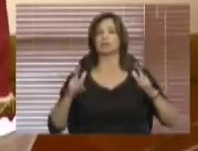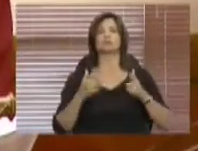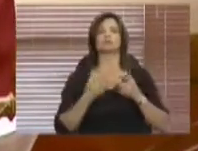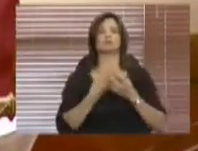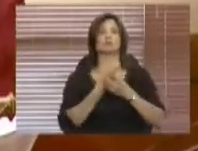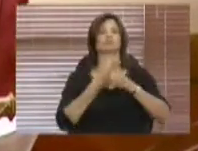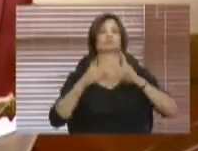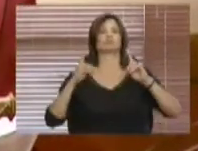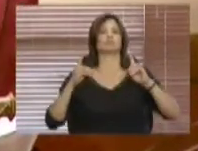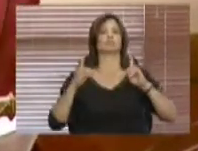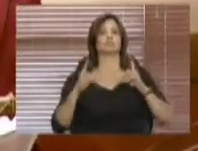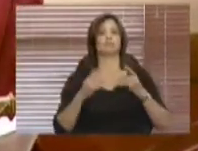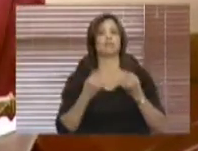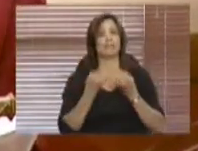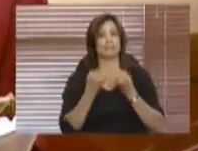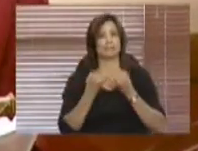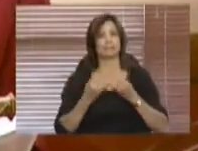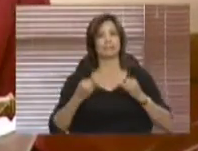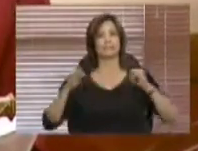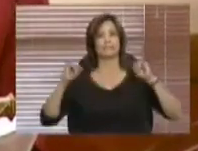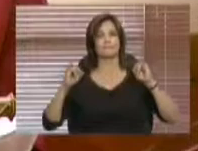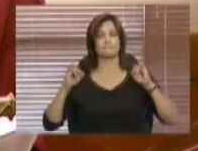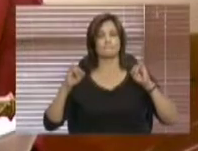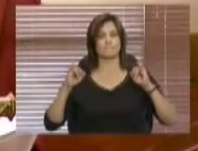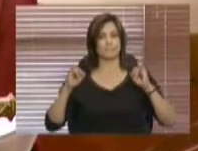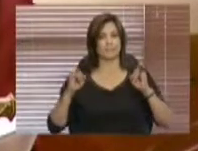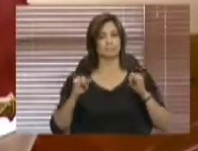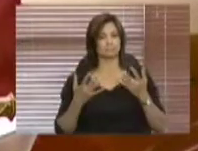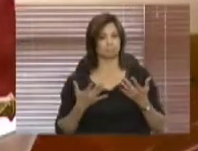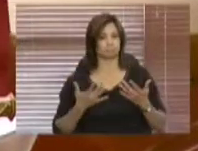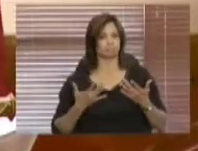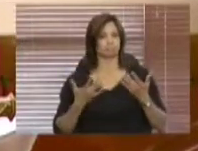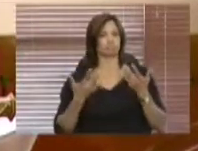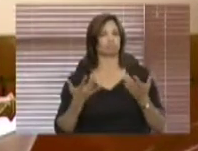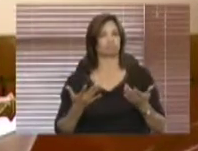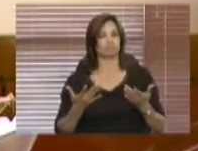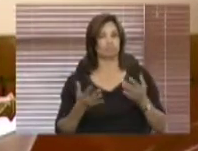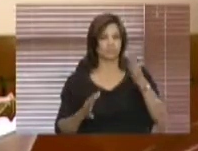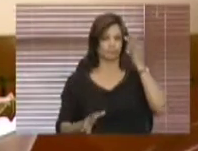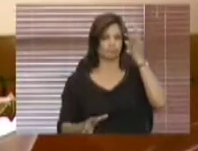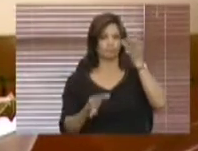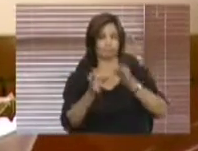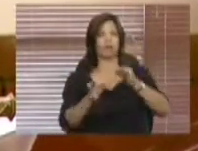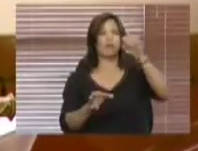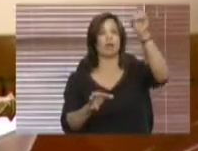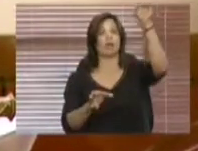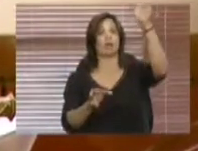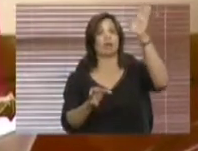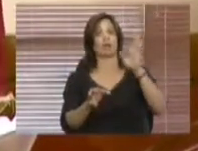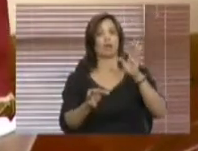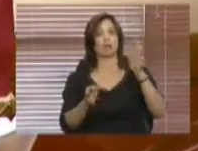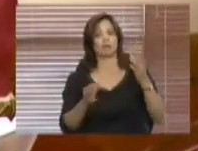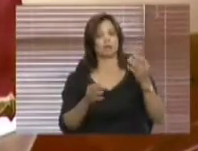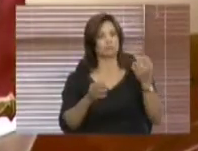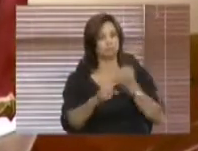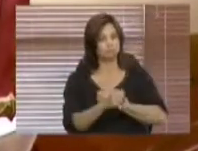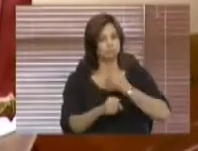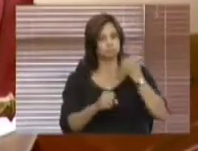soberanía, independencia, probidad, fe en Dios,